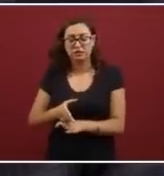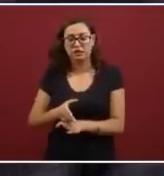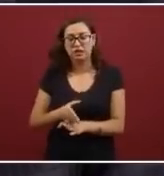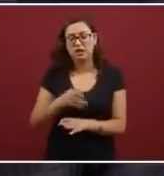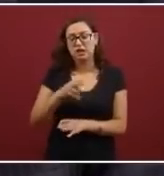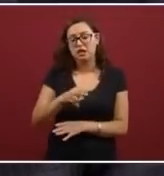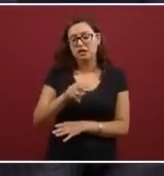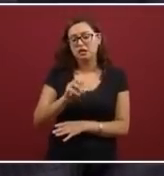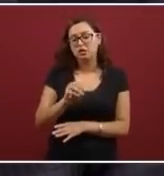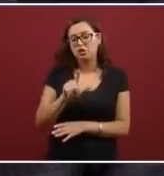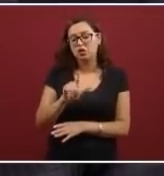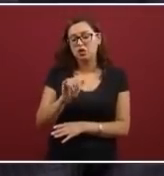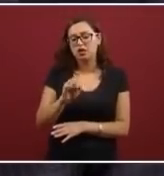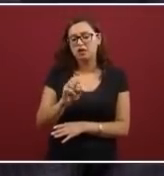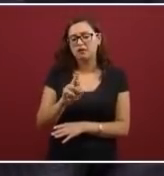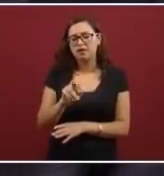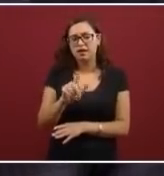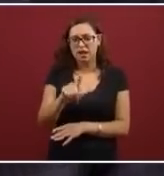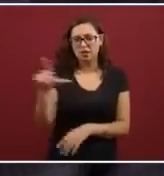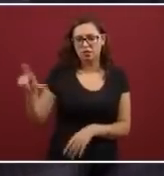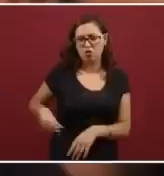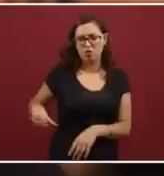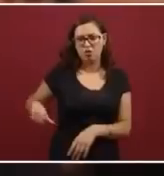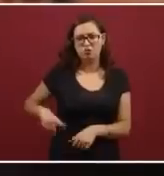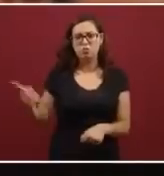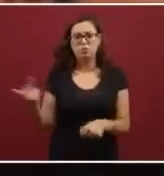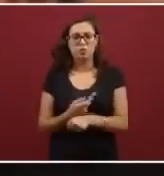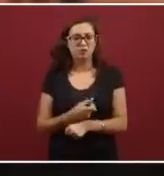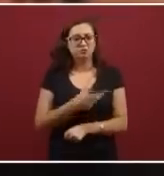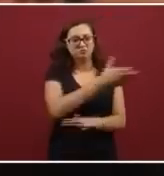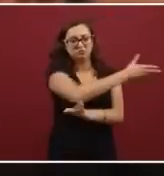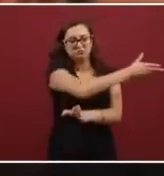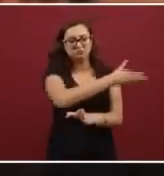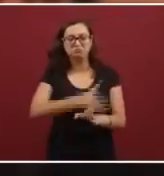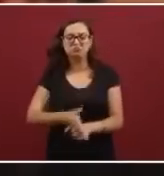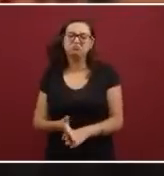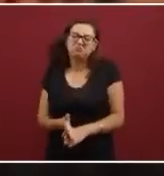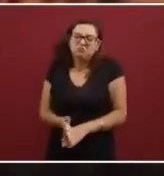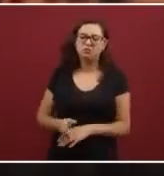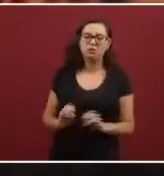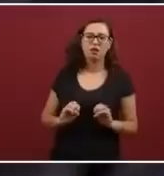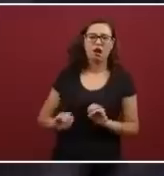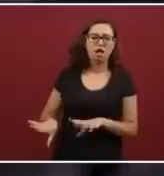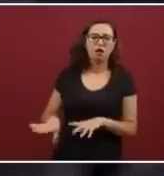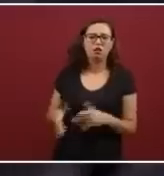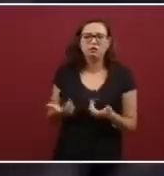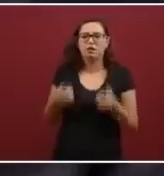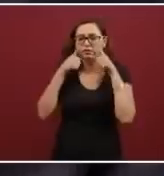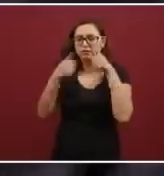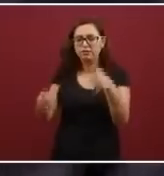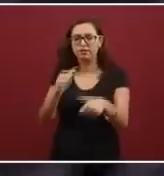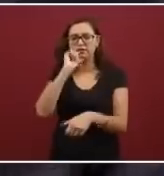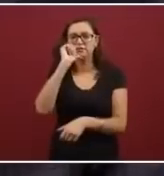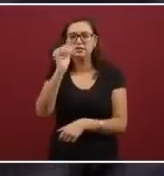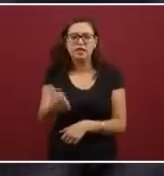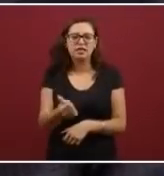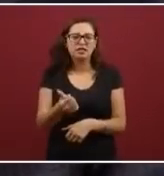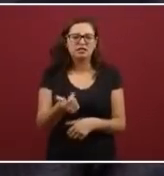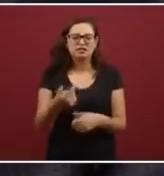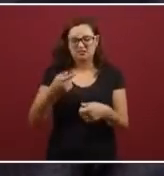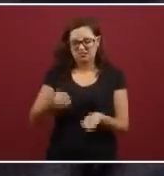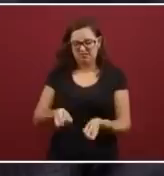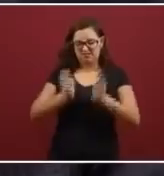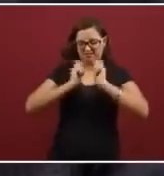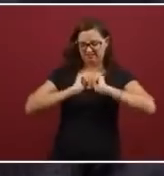con su responsabilidad social y su rogaba